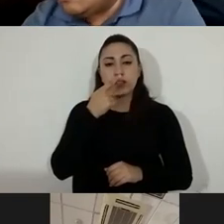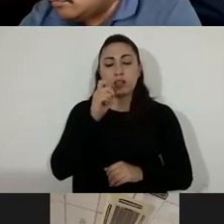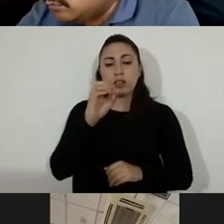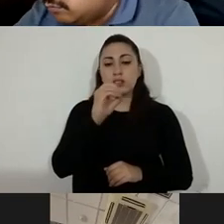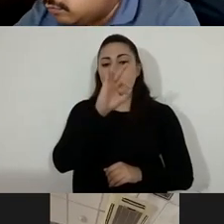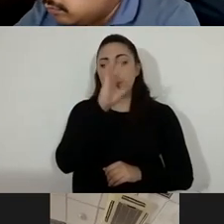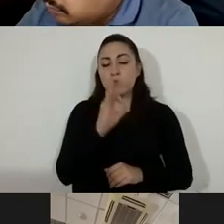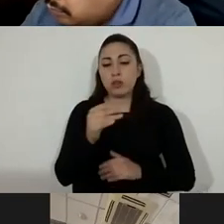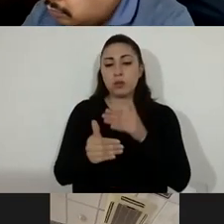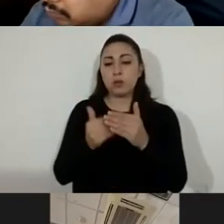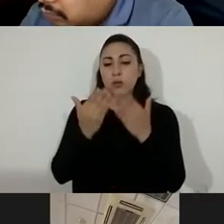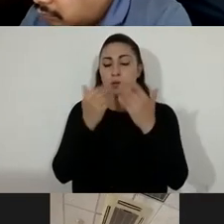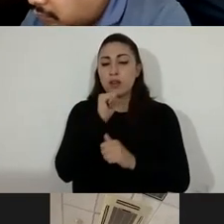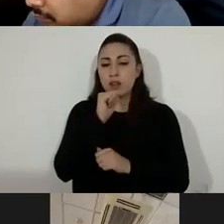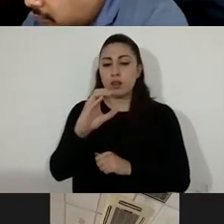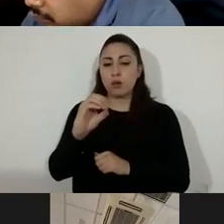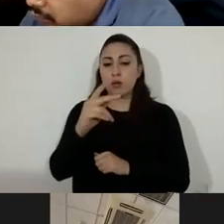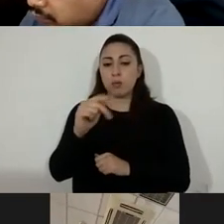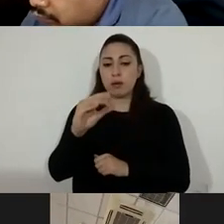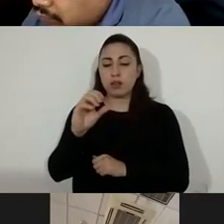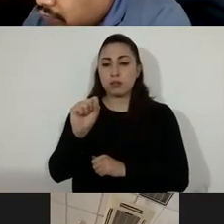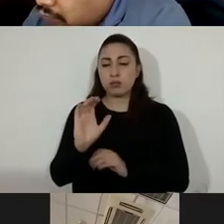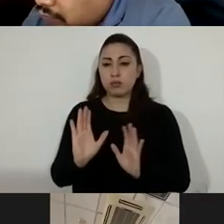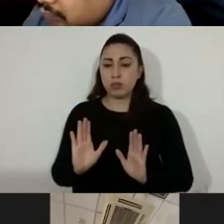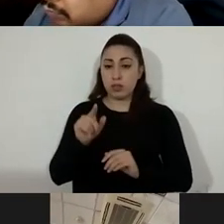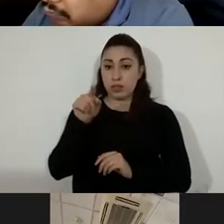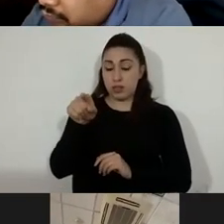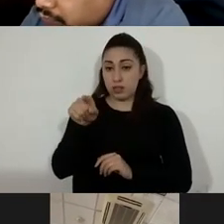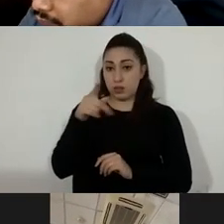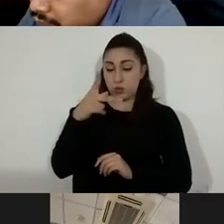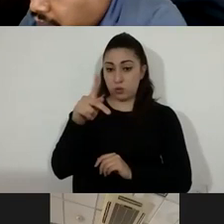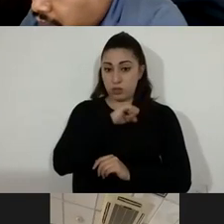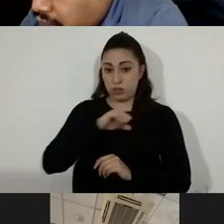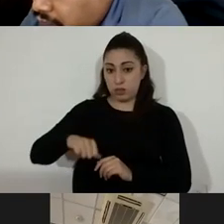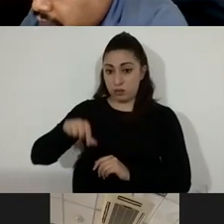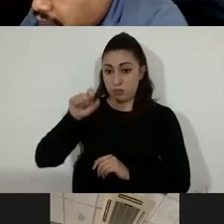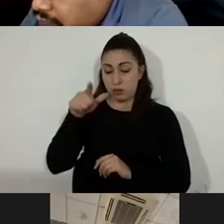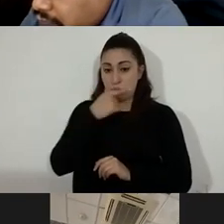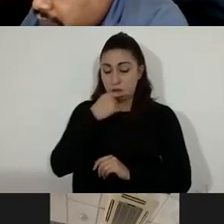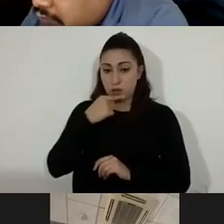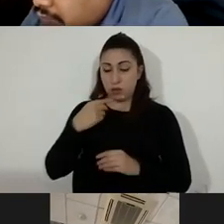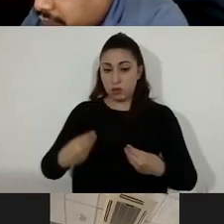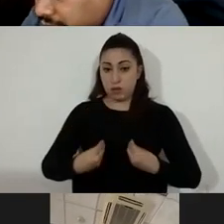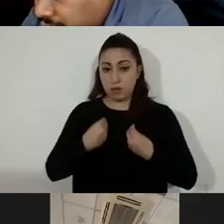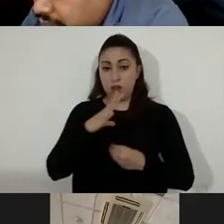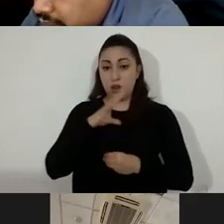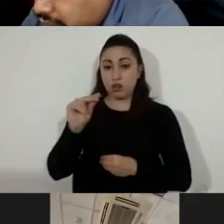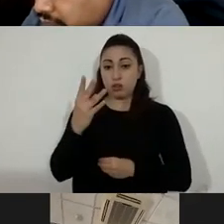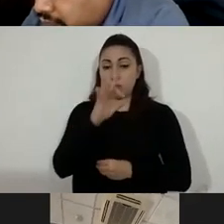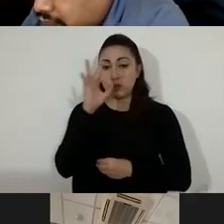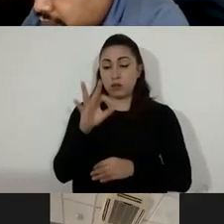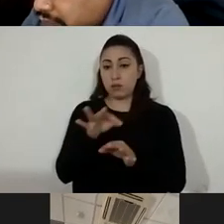avance. En su alcaldía, donde él vive, ya vamos con el